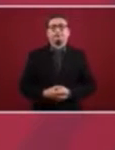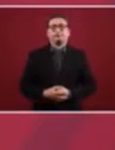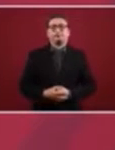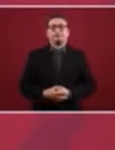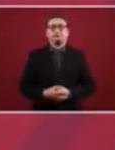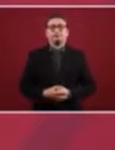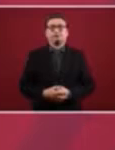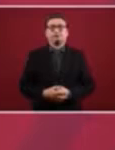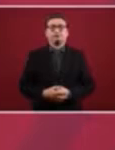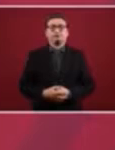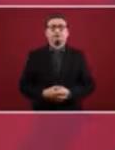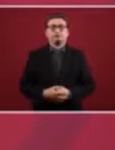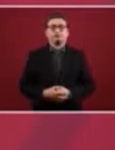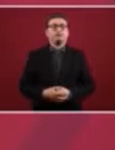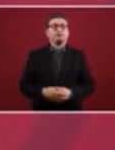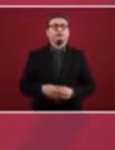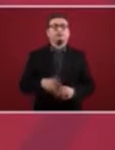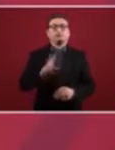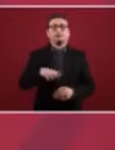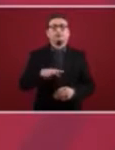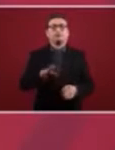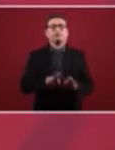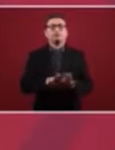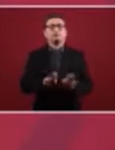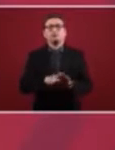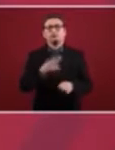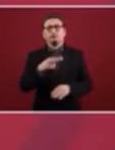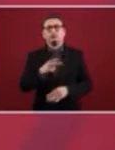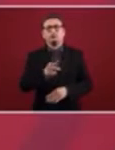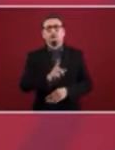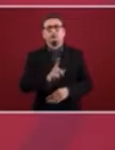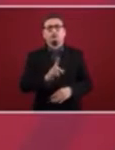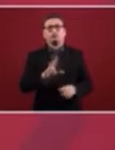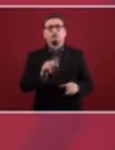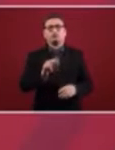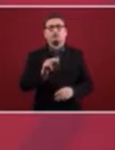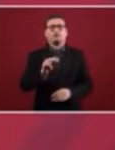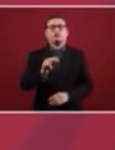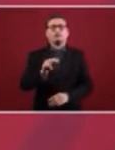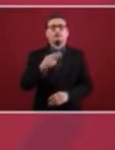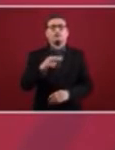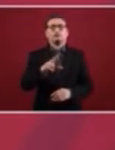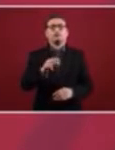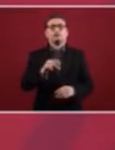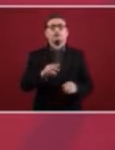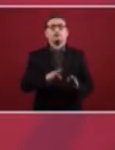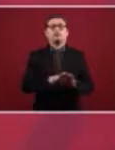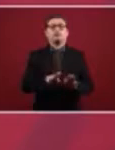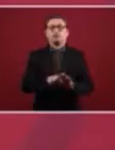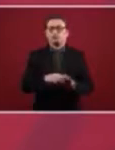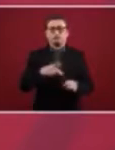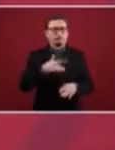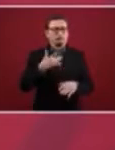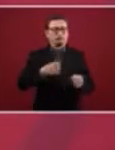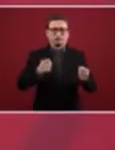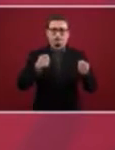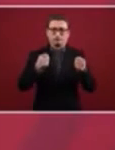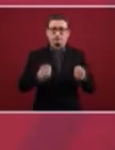A ver, ¿cómo se llama? No digas. No digas, para no. Nada más, estoy seguro